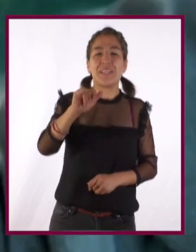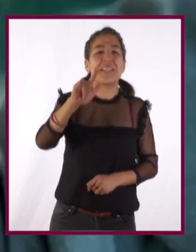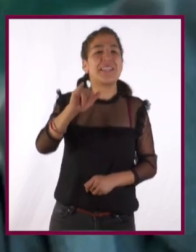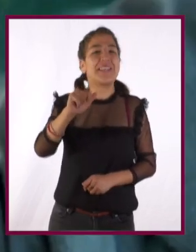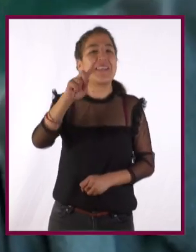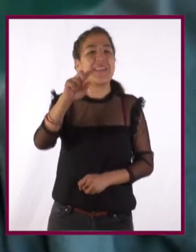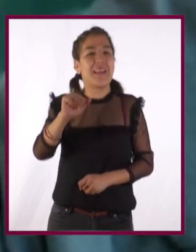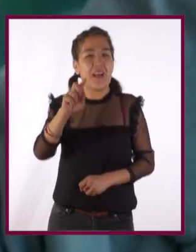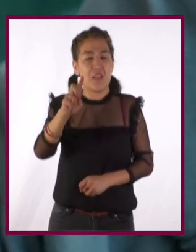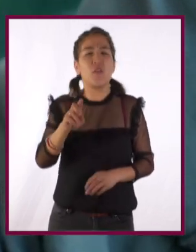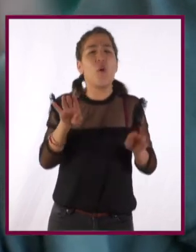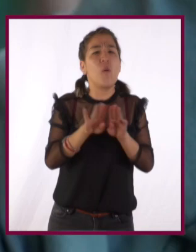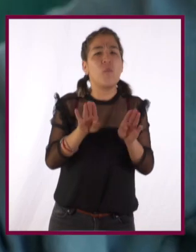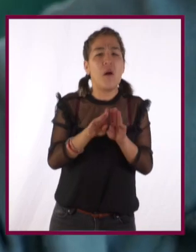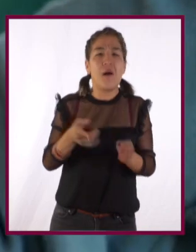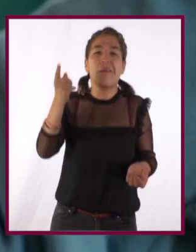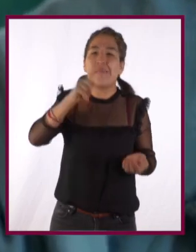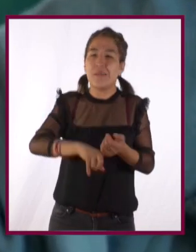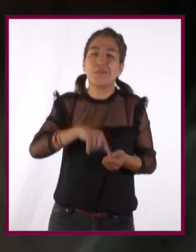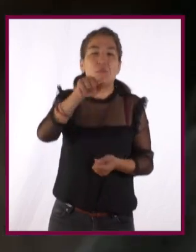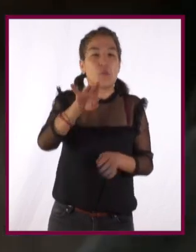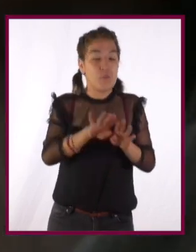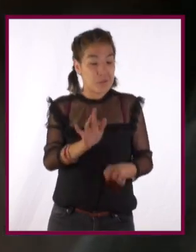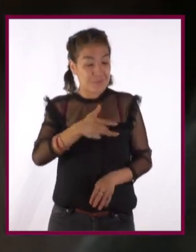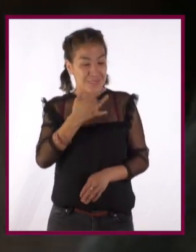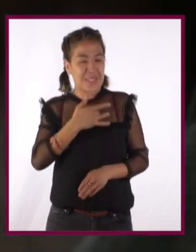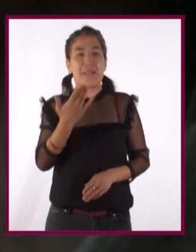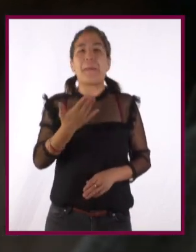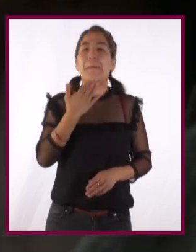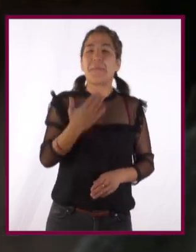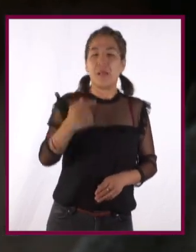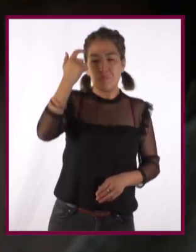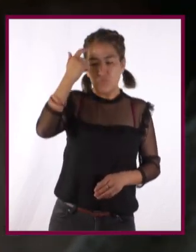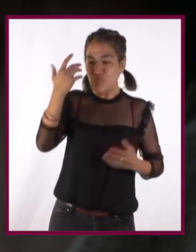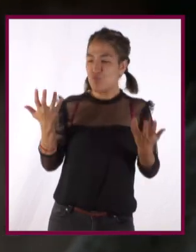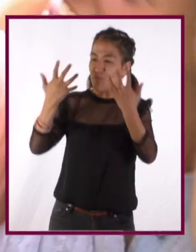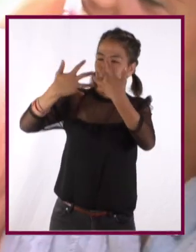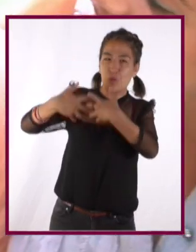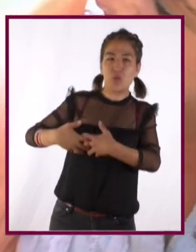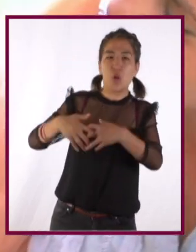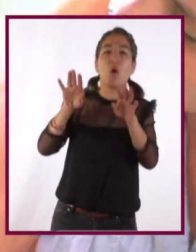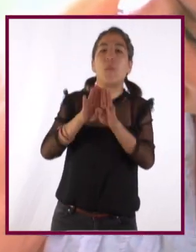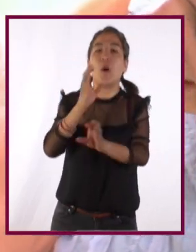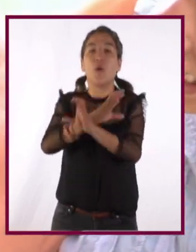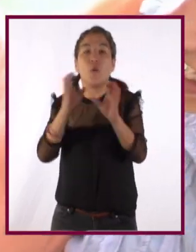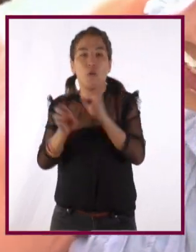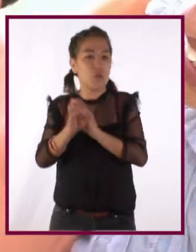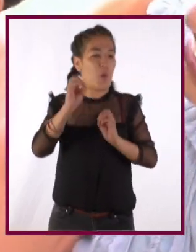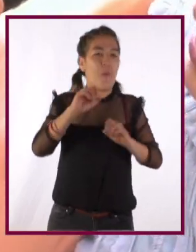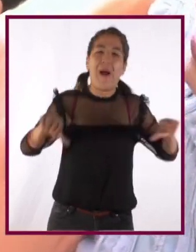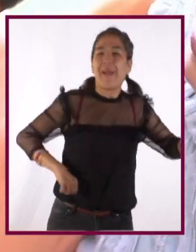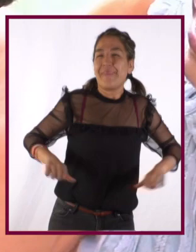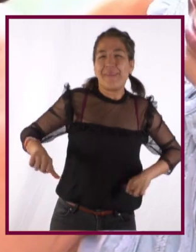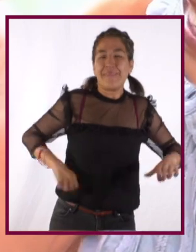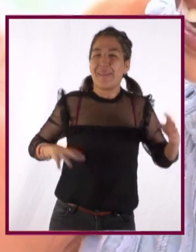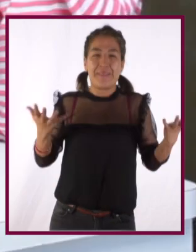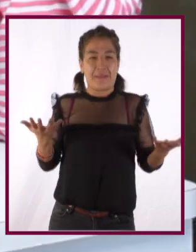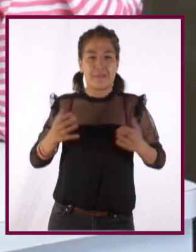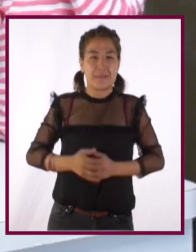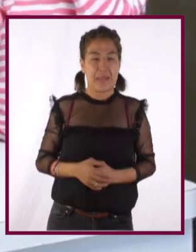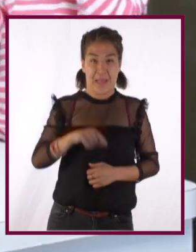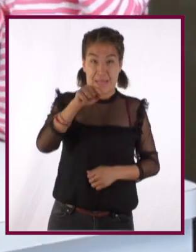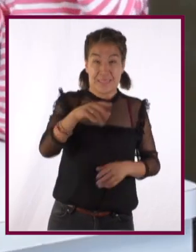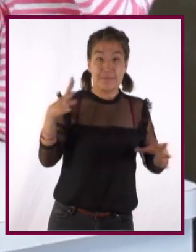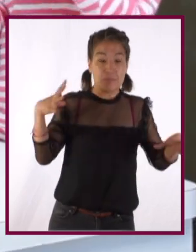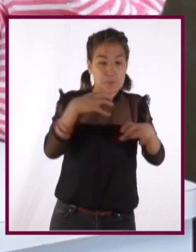utilidad. La utilidad se localiza en una escala subjetiva de bienestar que está dado por un objeto o un evento.